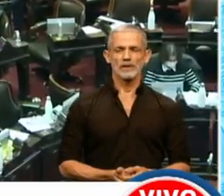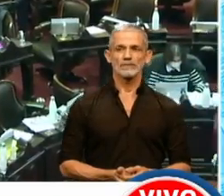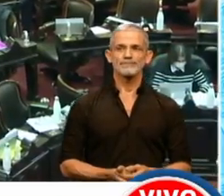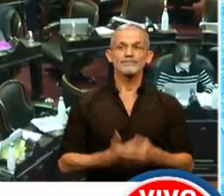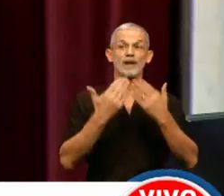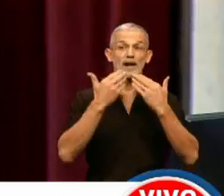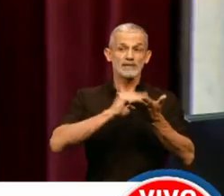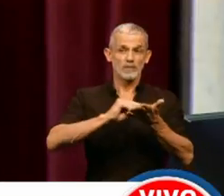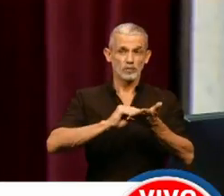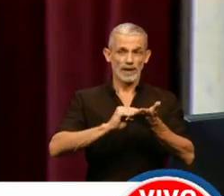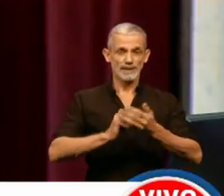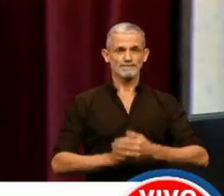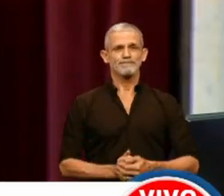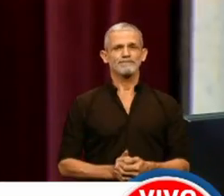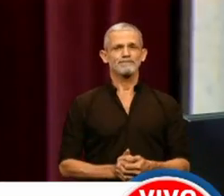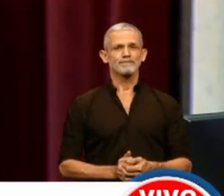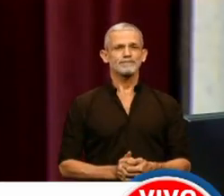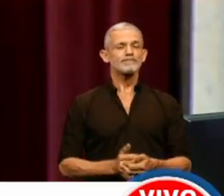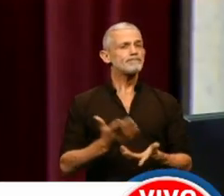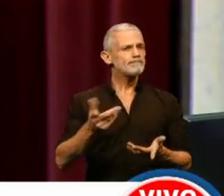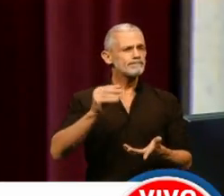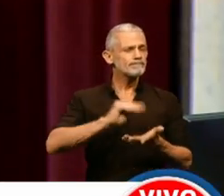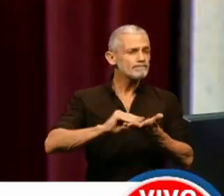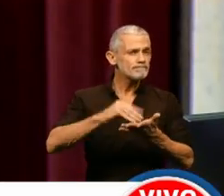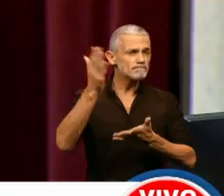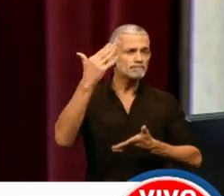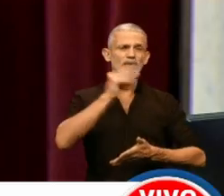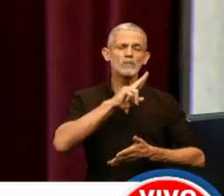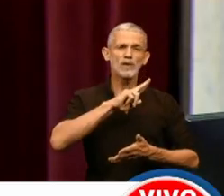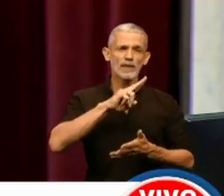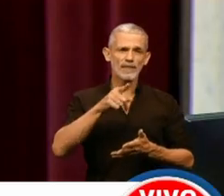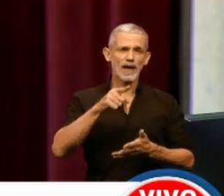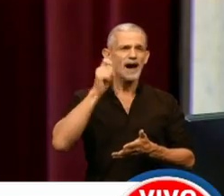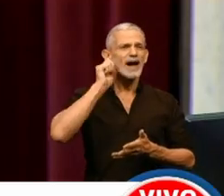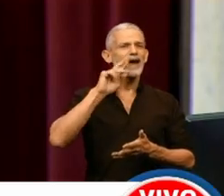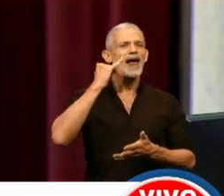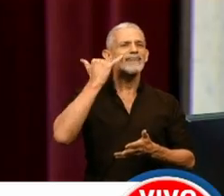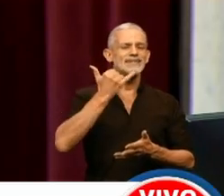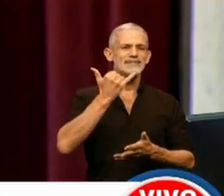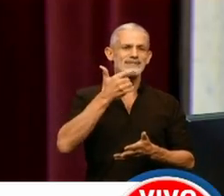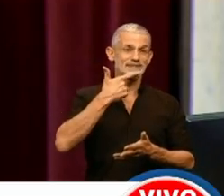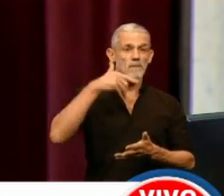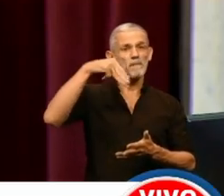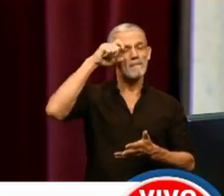gracias a diputada tiene la palabra la diputada gladys medina